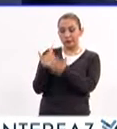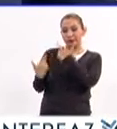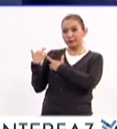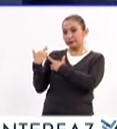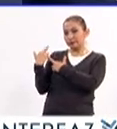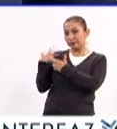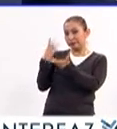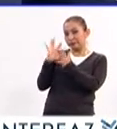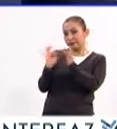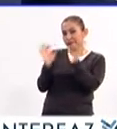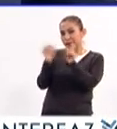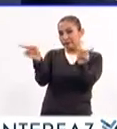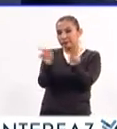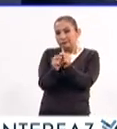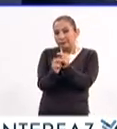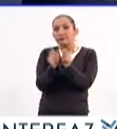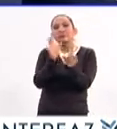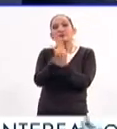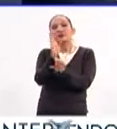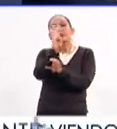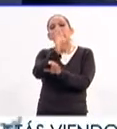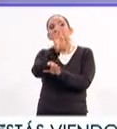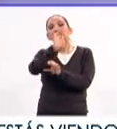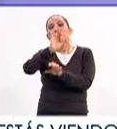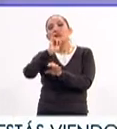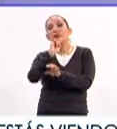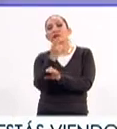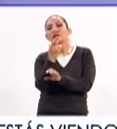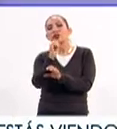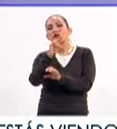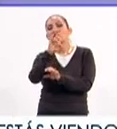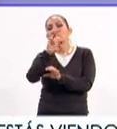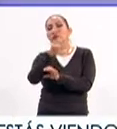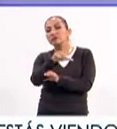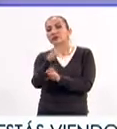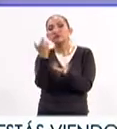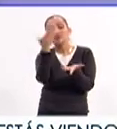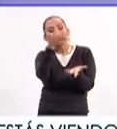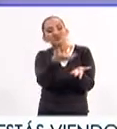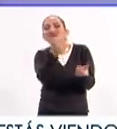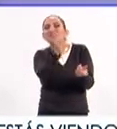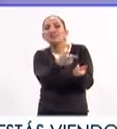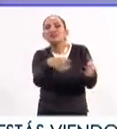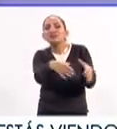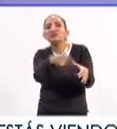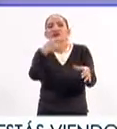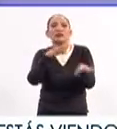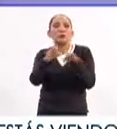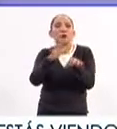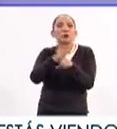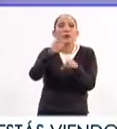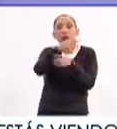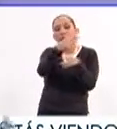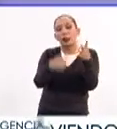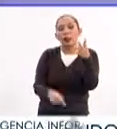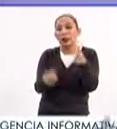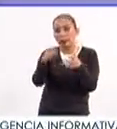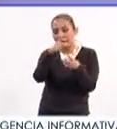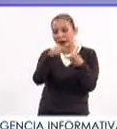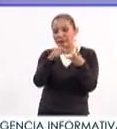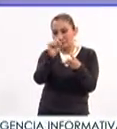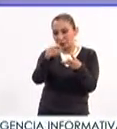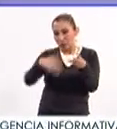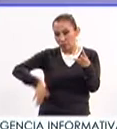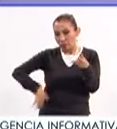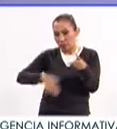para que nos explique brevemente qué es el British Council y pues qué esfuerzos hace precisamente en estos tres aspectos que